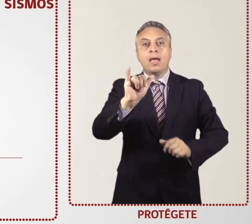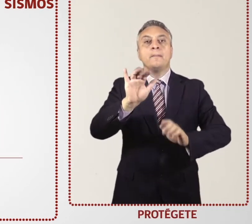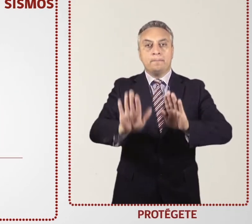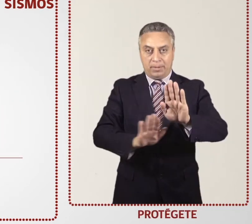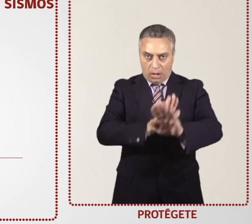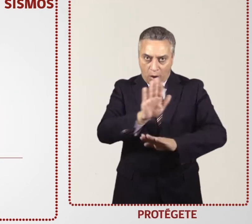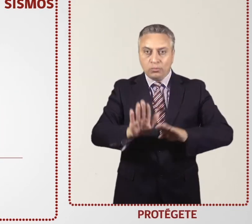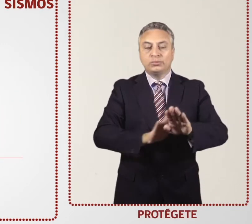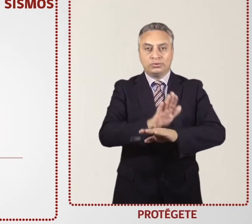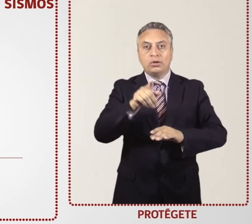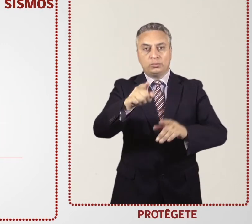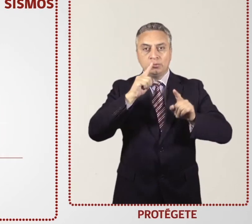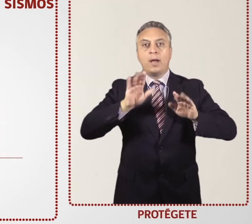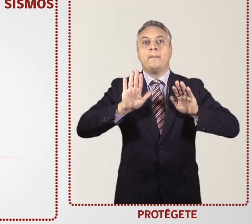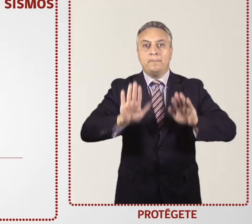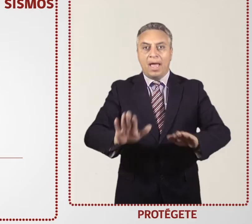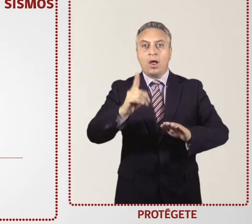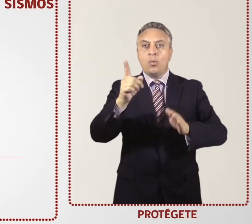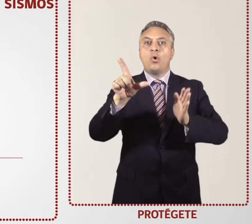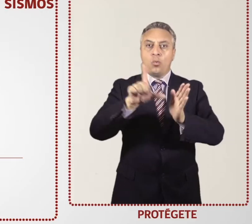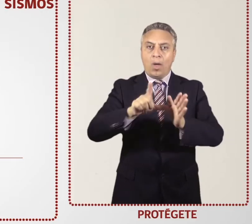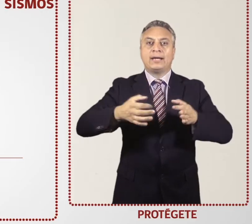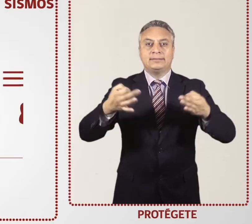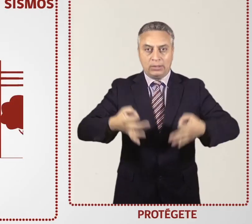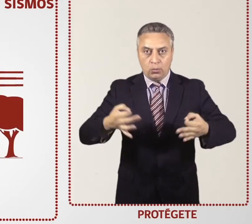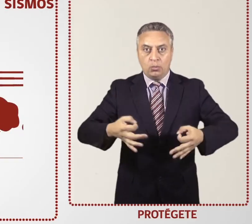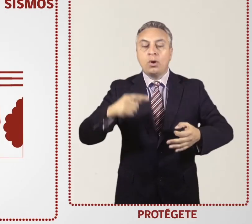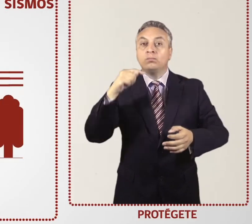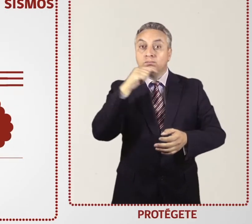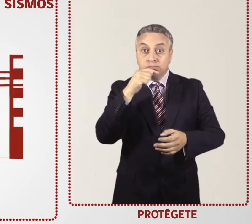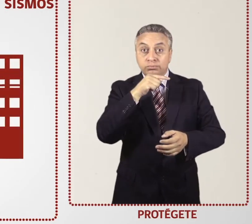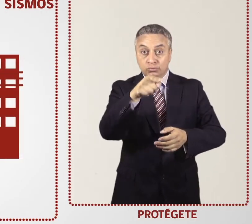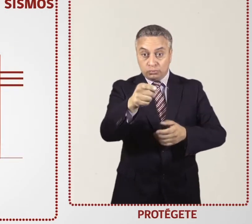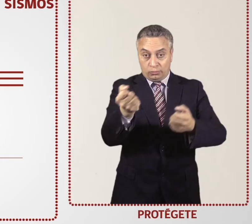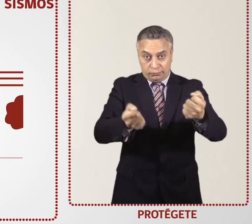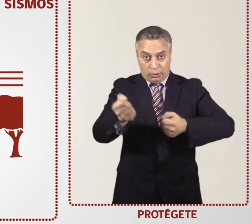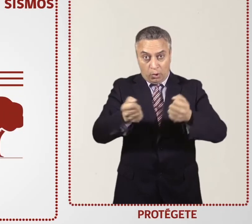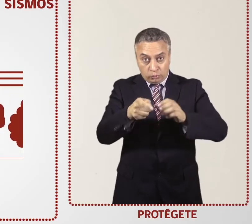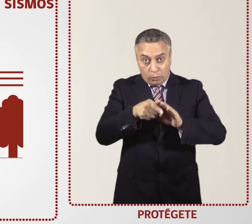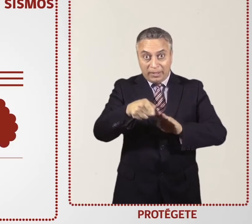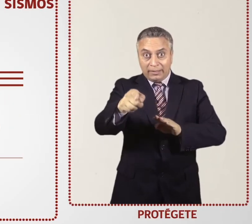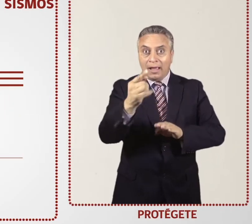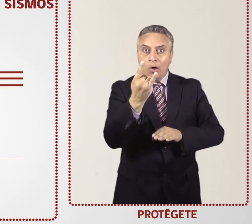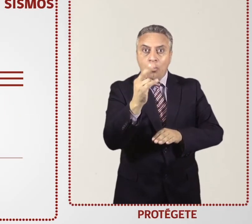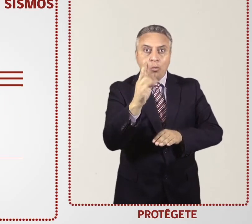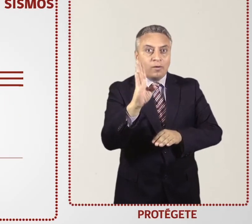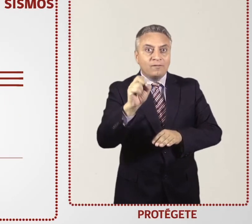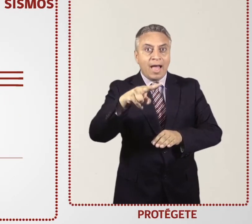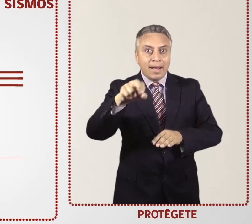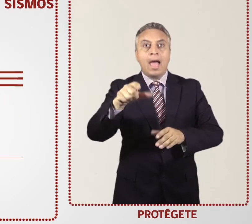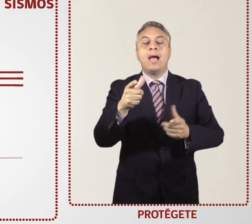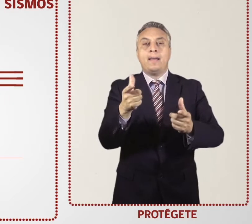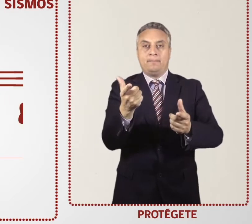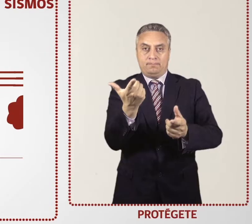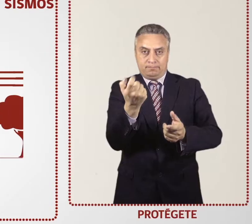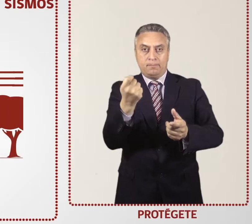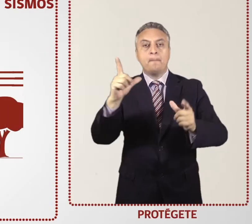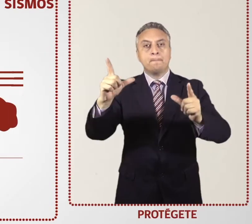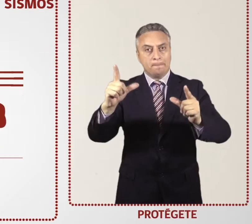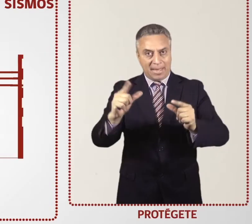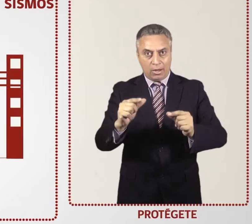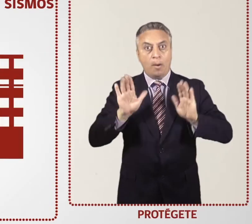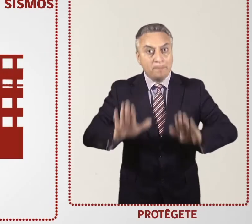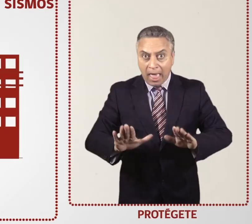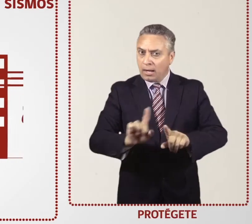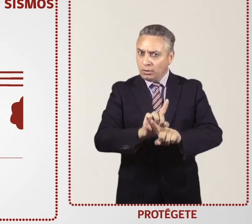la velocidad y con precaución, detente en un lugar seguro. Si vas por una autopista urbana, disminuye la velocidad